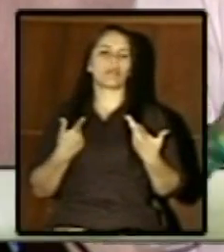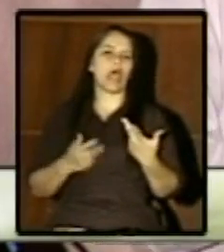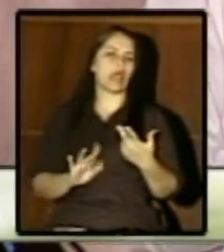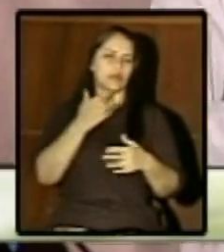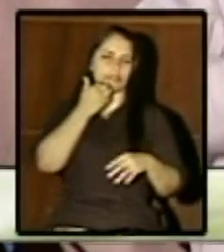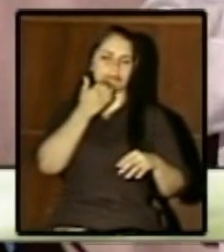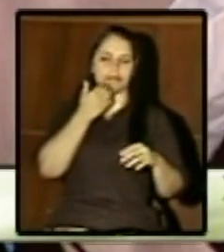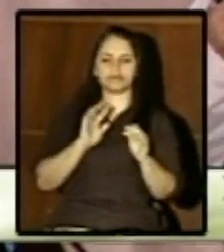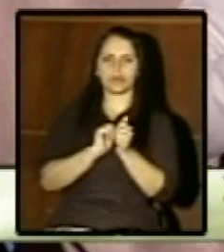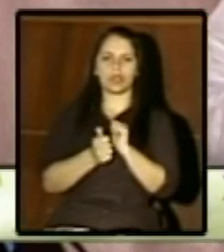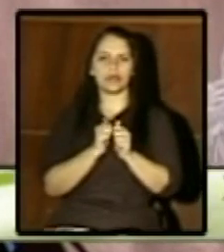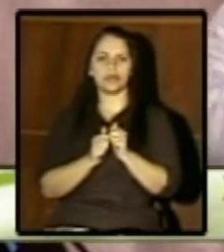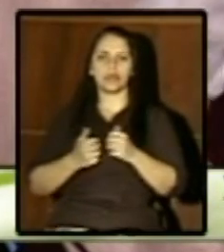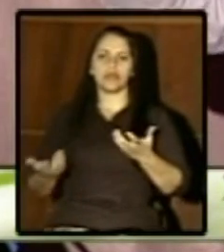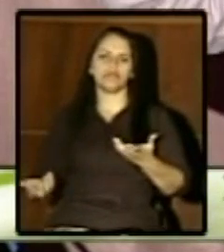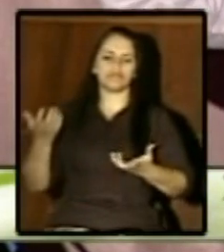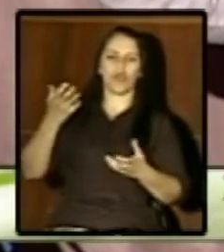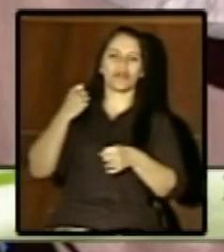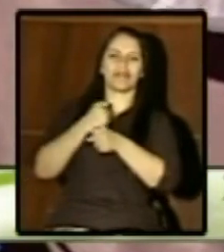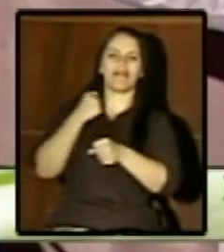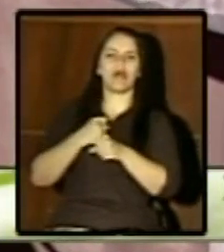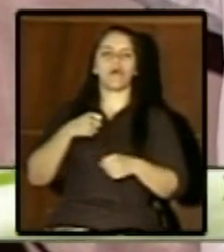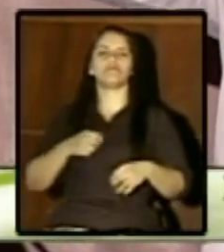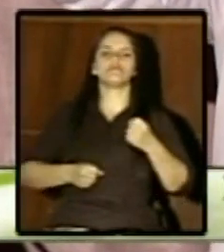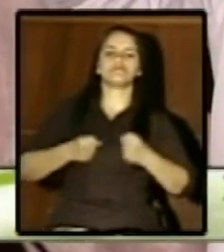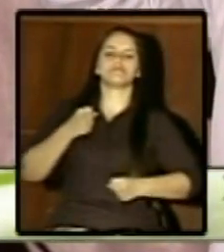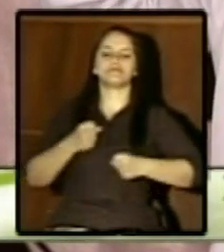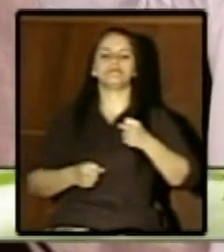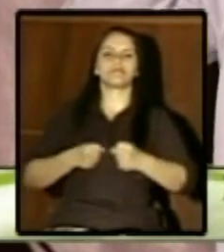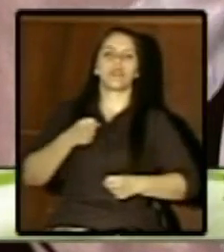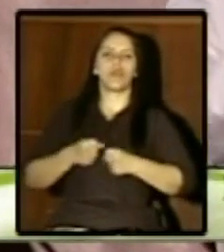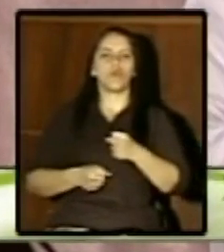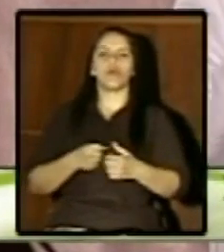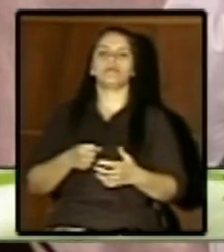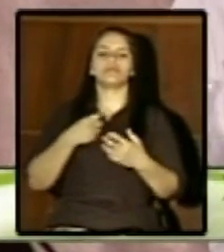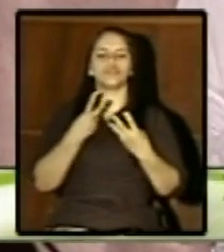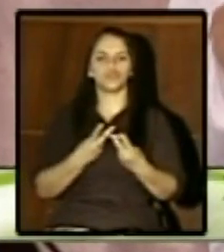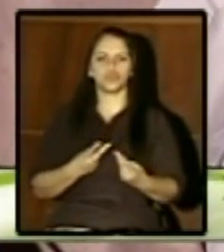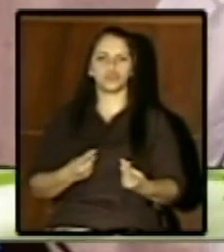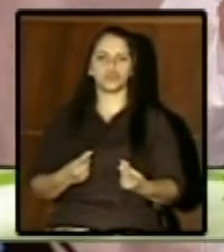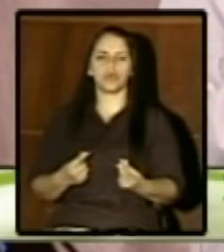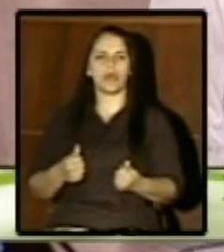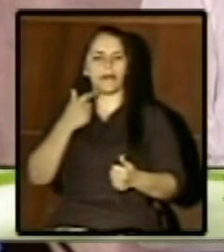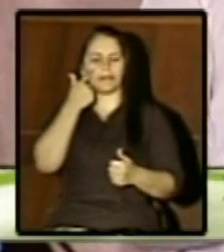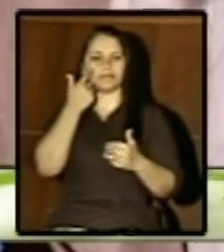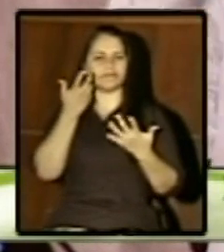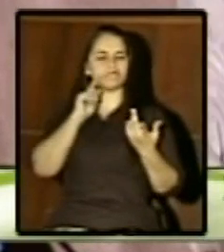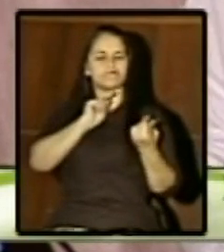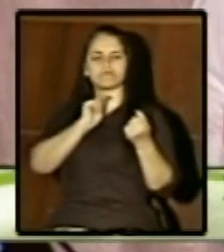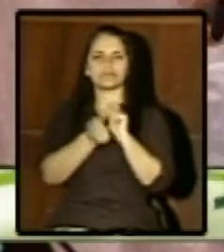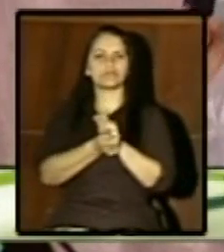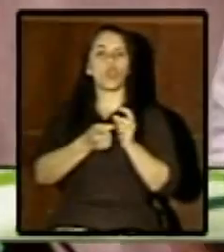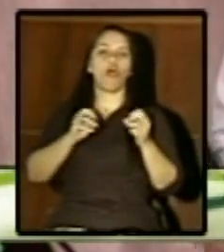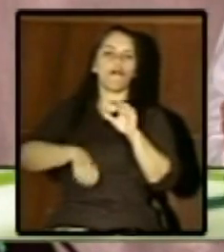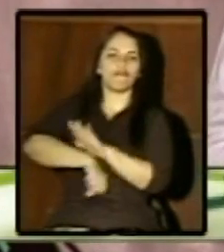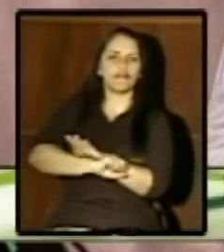el tipo de actividad que yo genero, pues digamos desde el punto de vista ya sea laboral o lúdico, que a mí me gusta trotar mucho en terreno